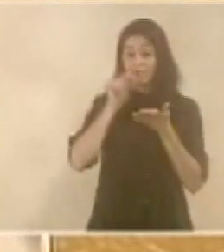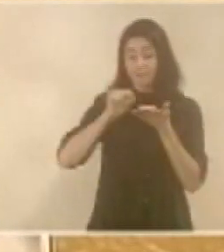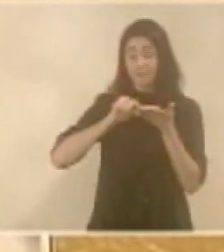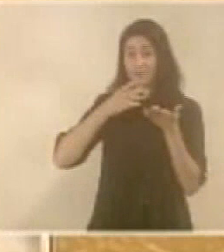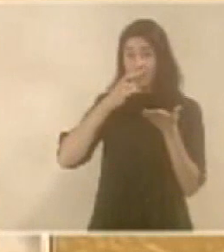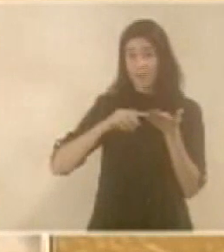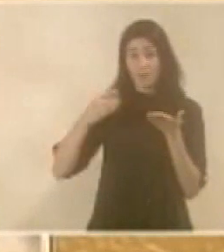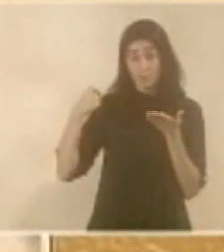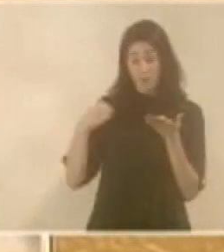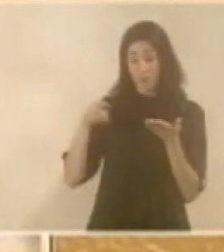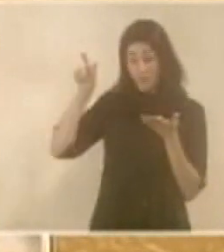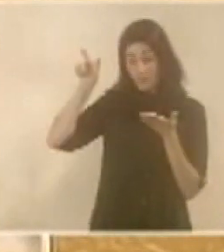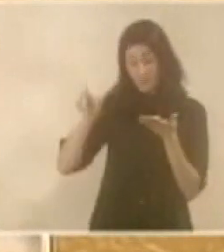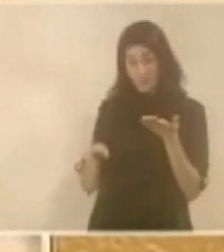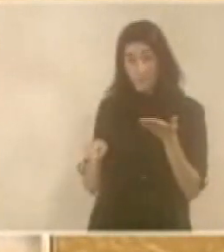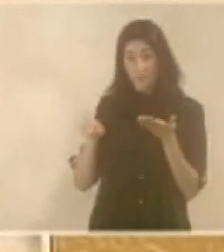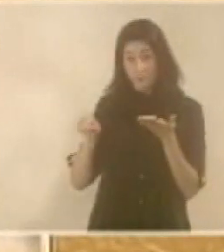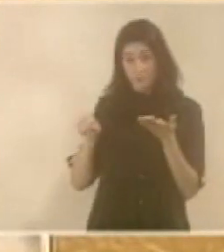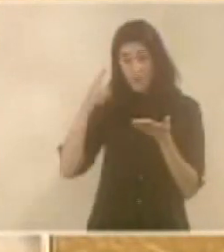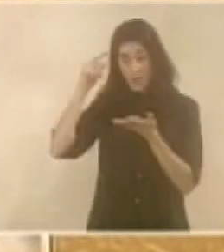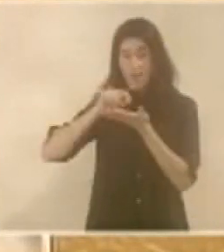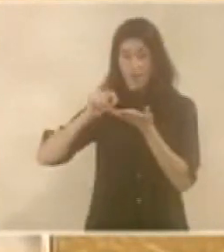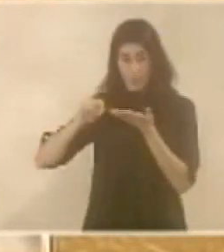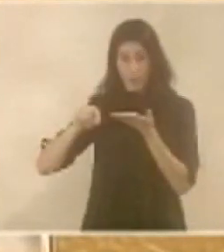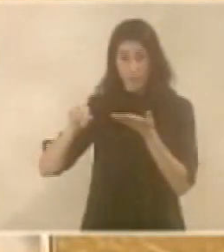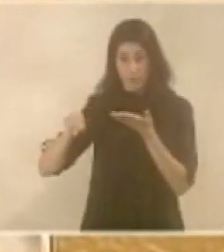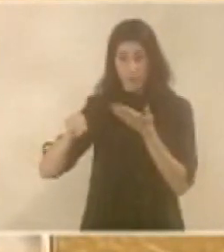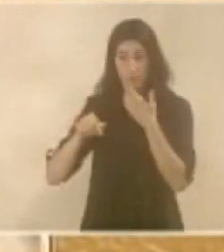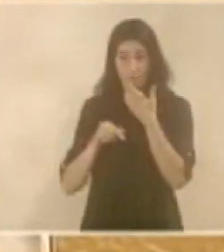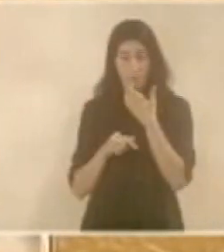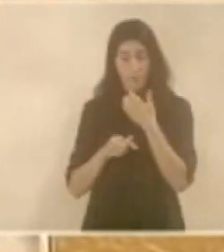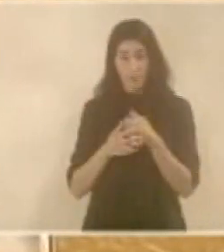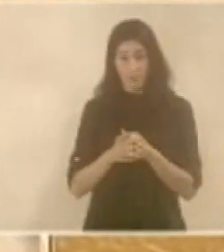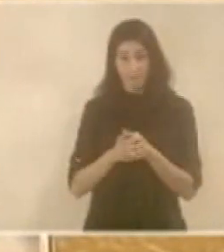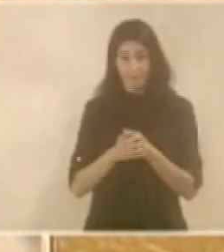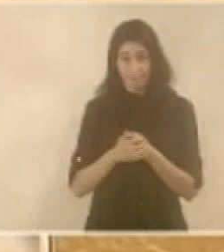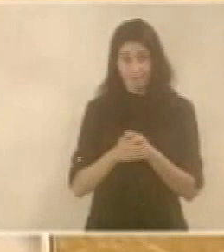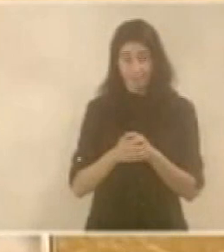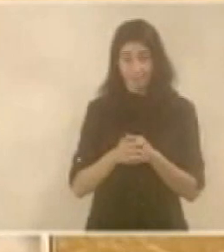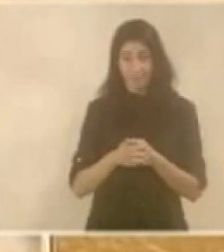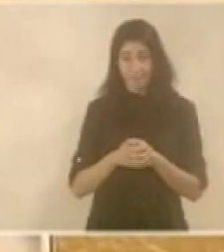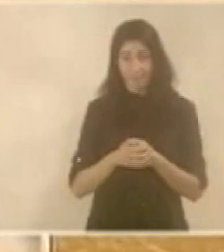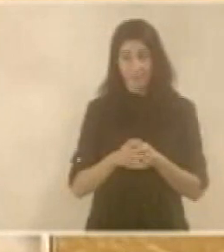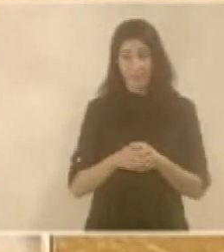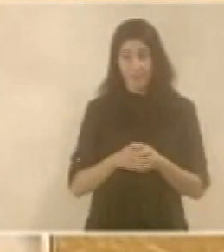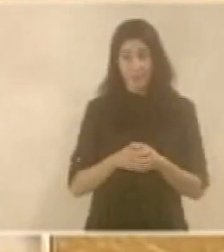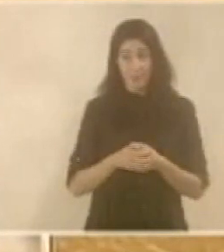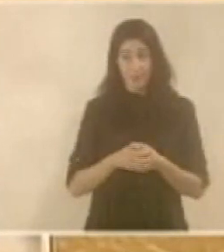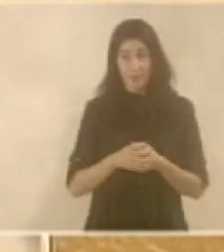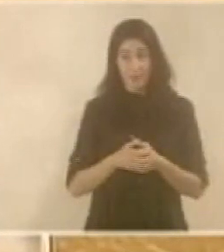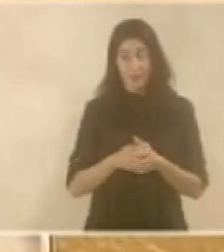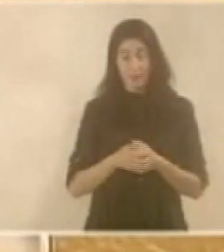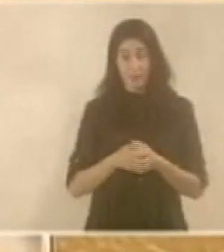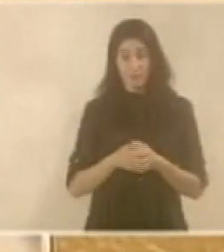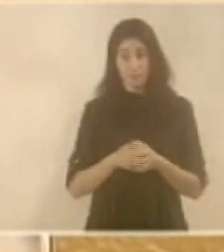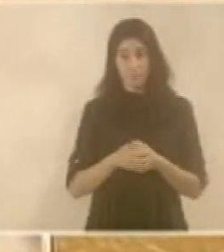conmemoramos. Almería, a casi dos días de marcha de Guadix, a caballo o en galera, aquel que pretendiese tomar la ciudad de